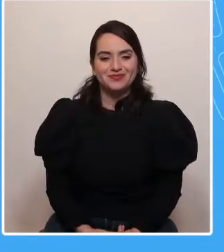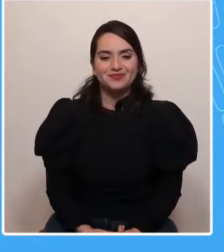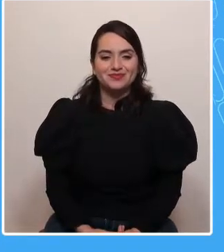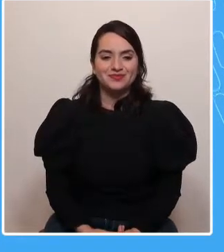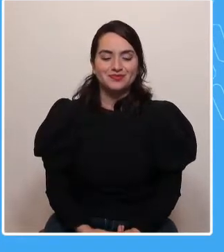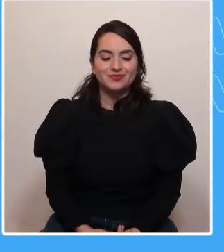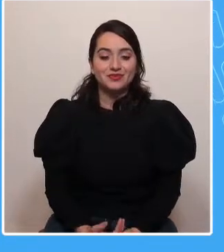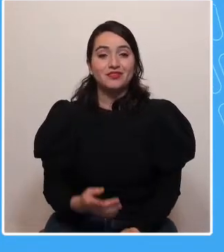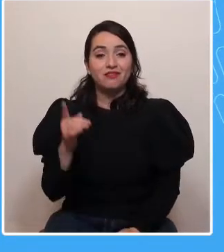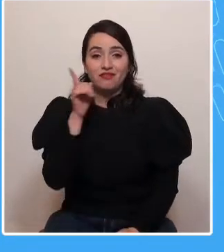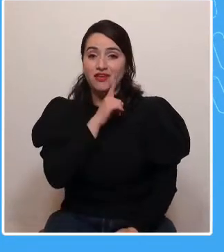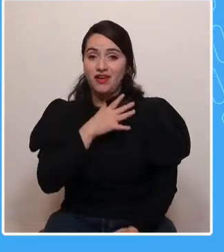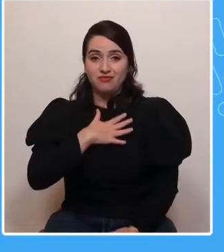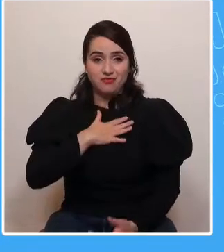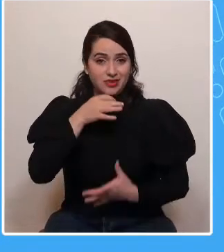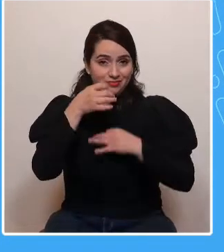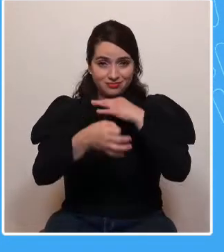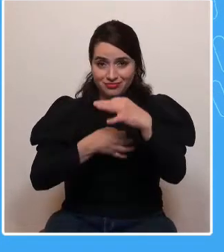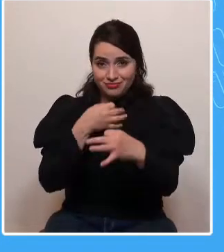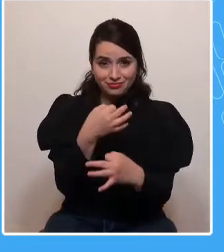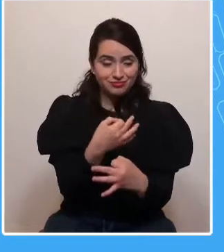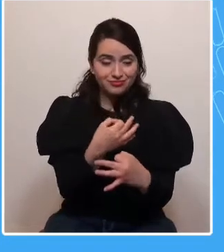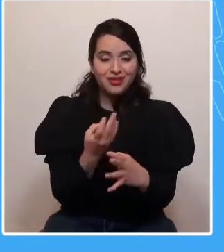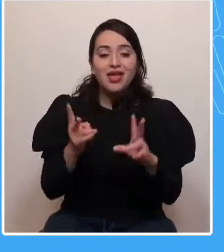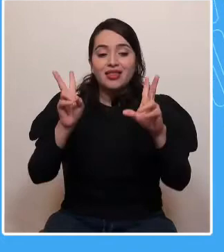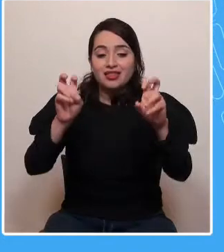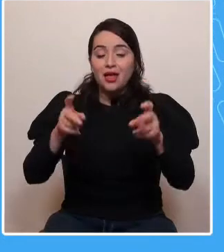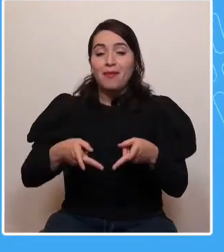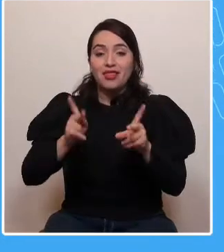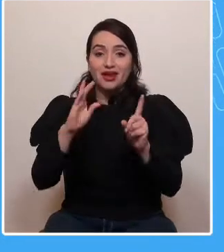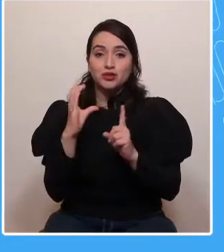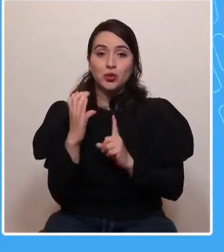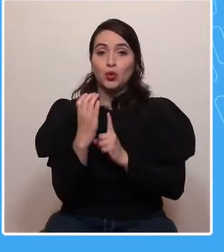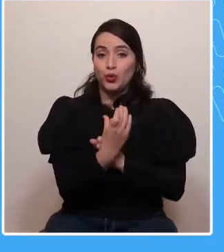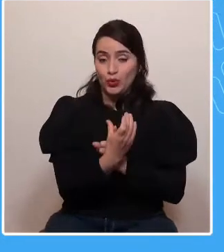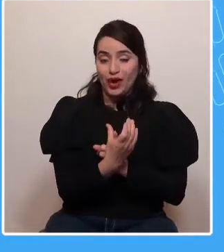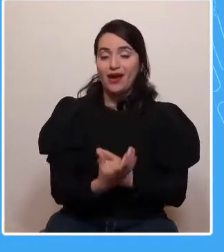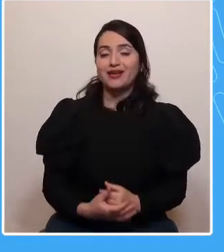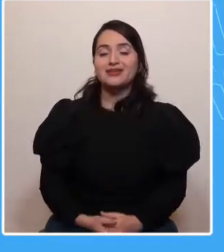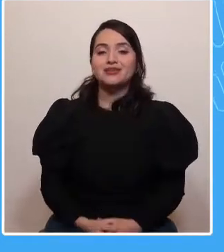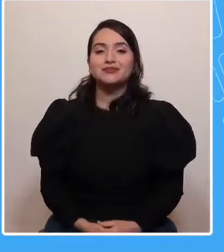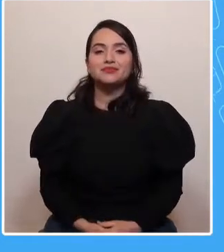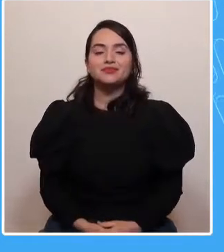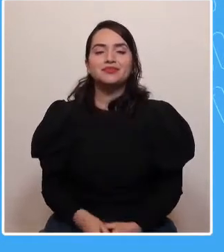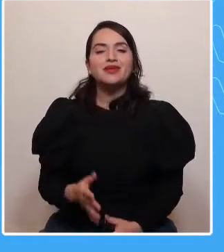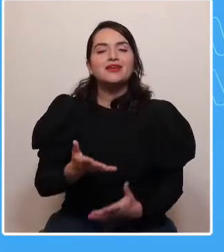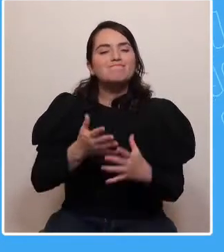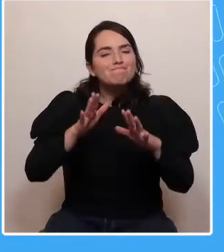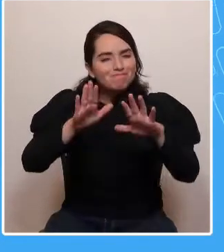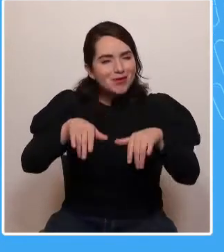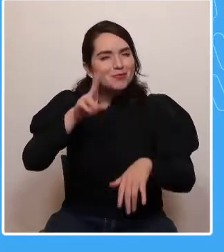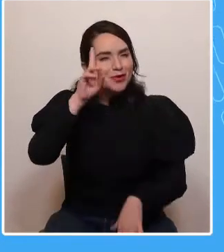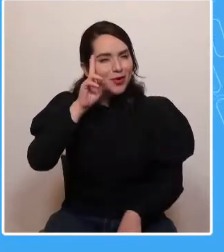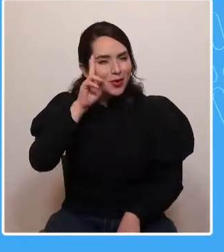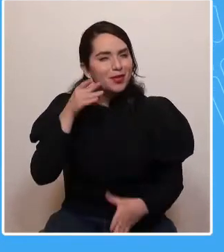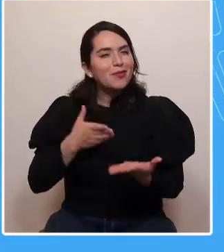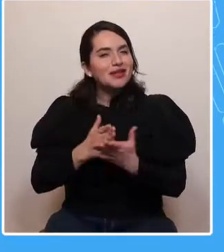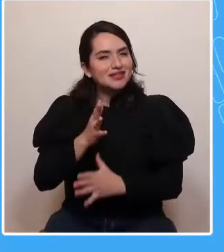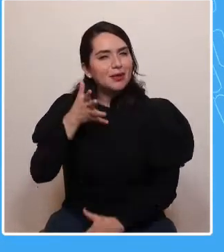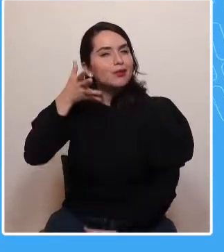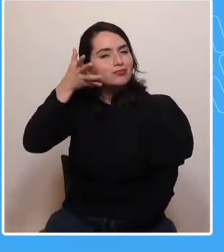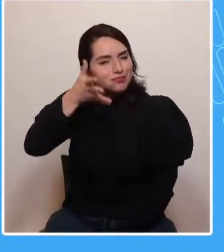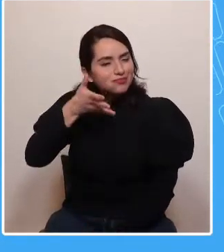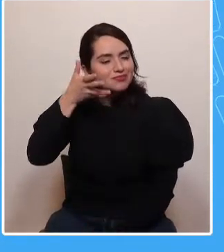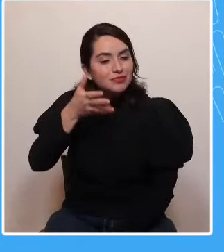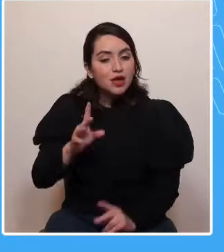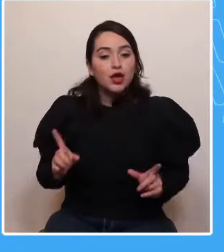Finalmente, por mi parte, respecto de los derechos culturales, como hemos recordado al iniciar este relato, la